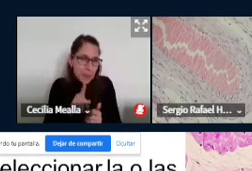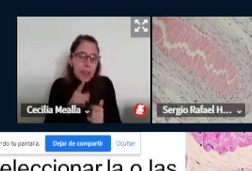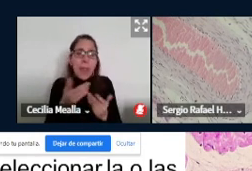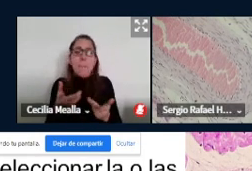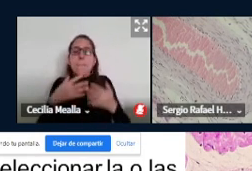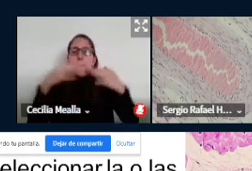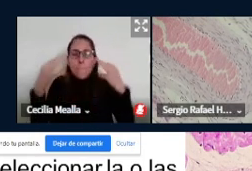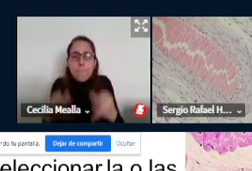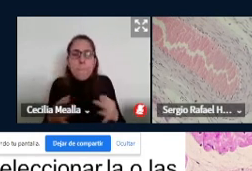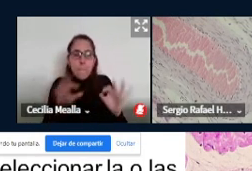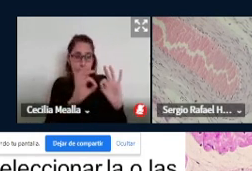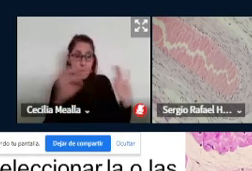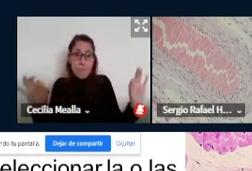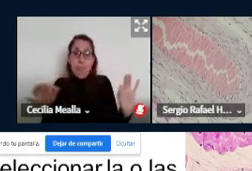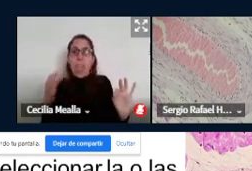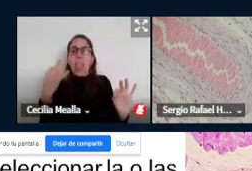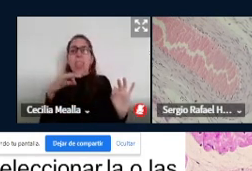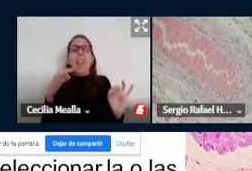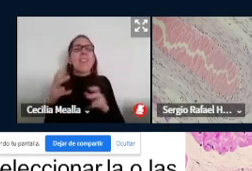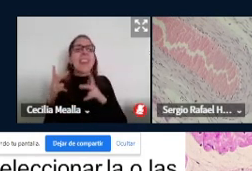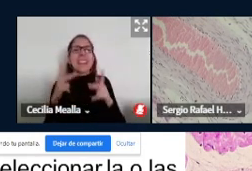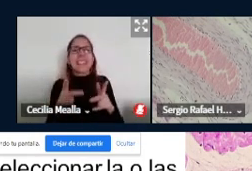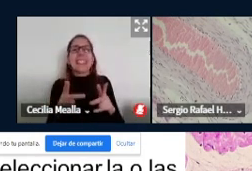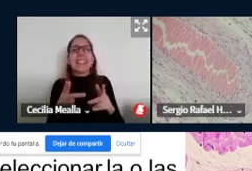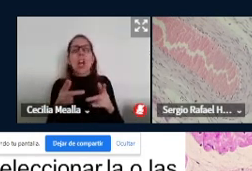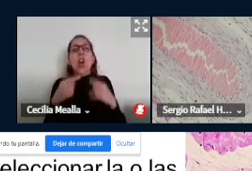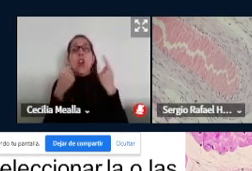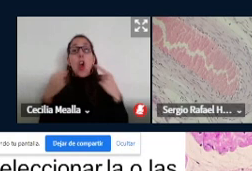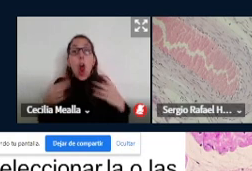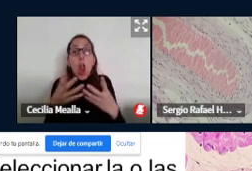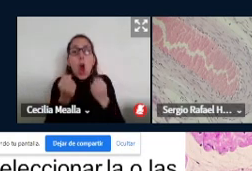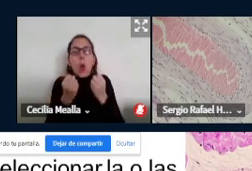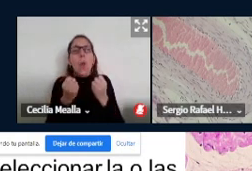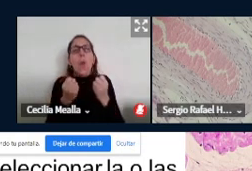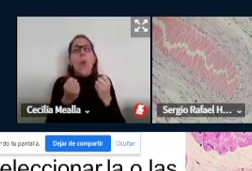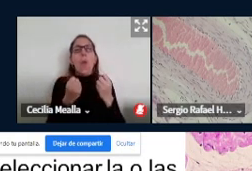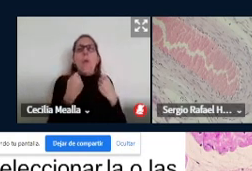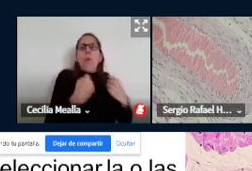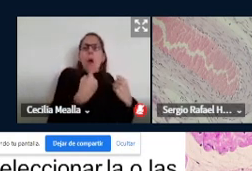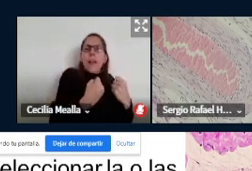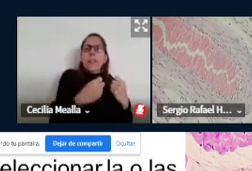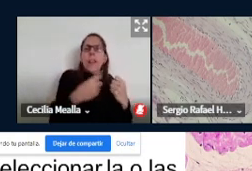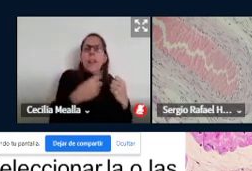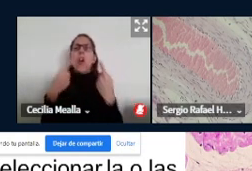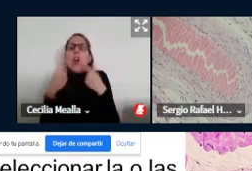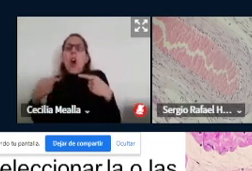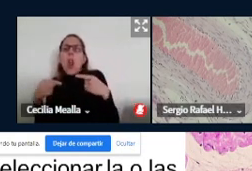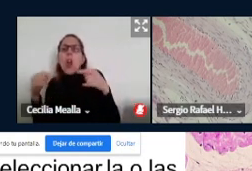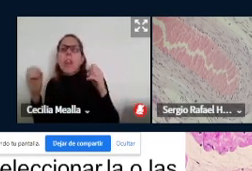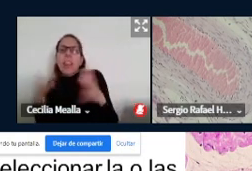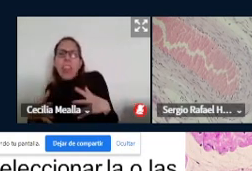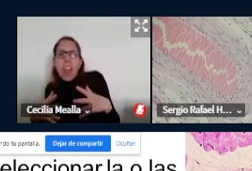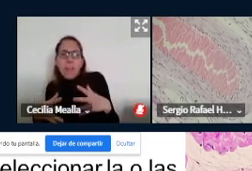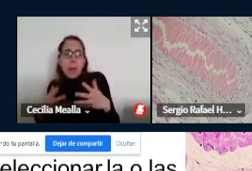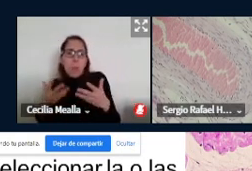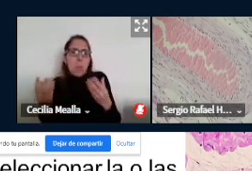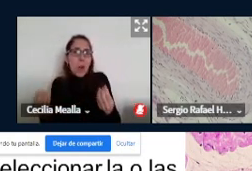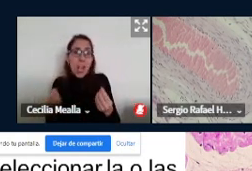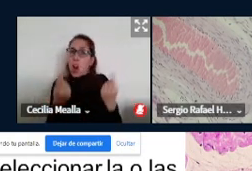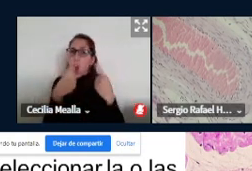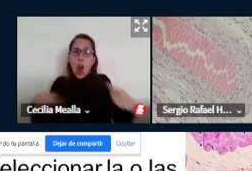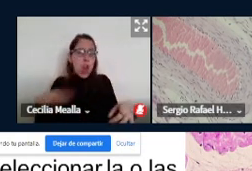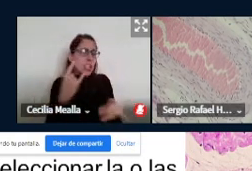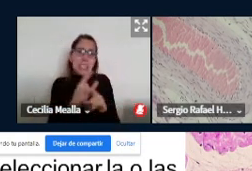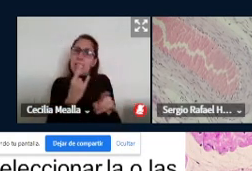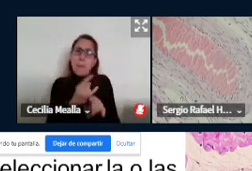debería de decir, se colorean débilmente o fuertemente, ¿sí? Porque colorearse sí